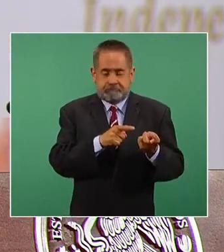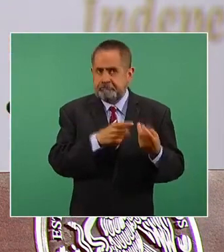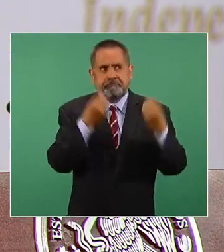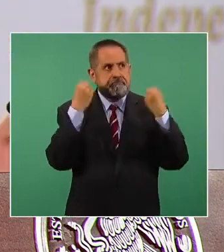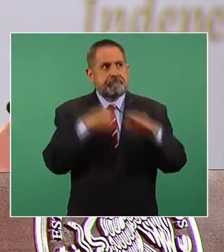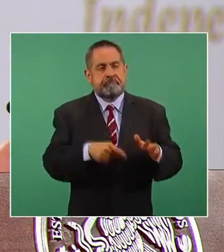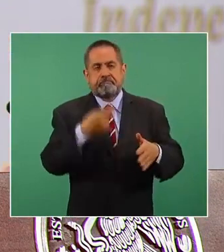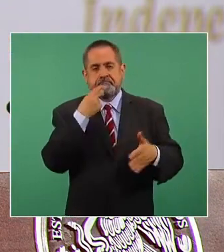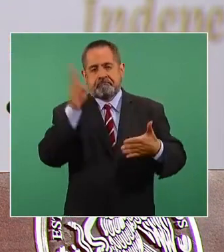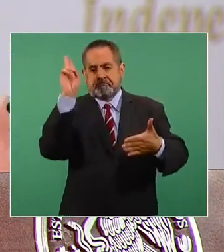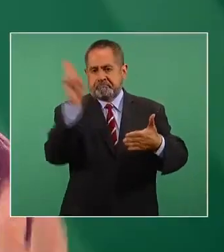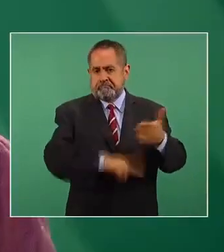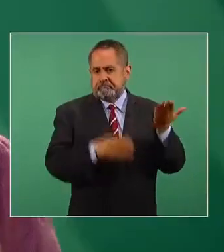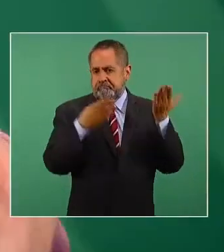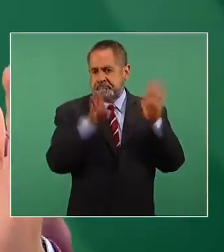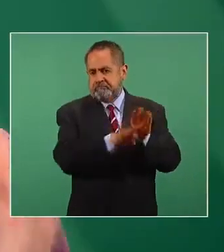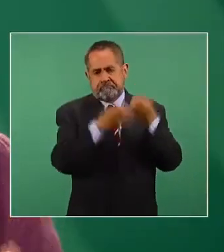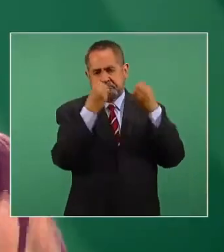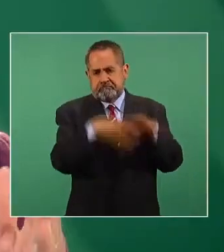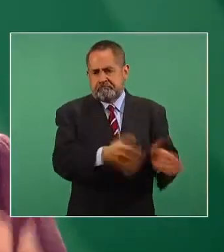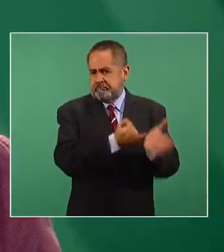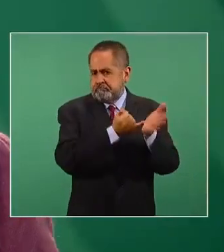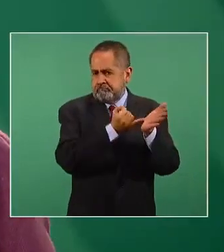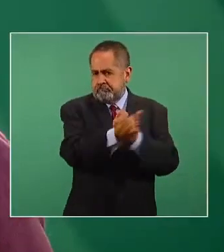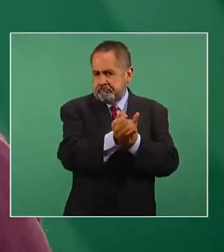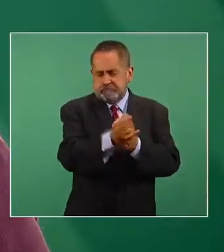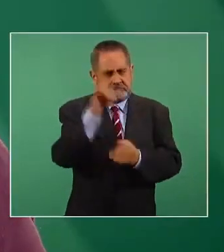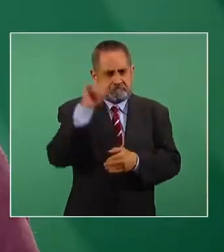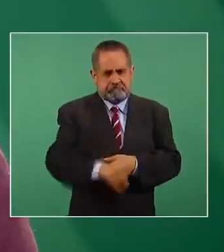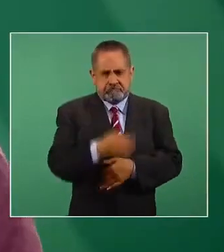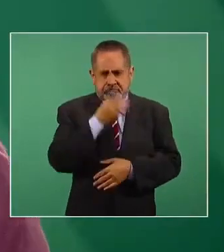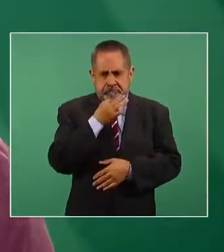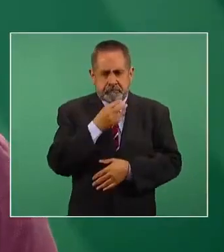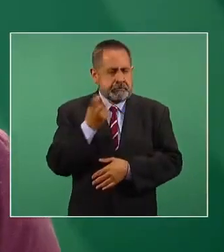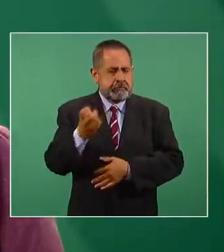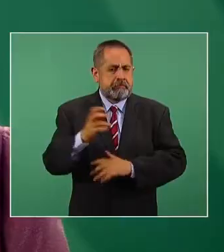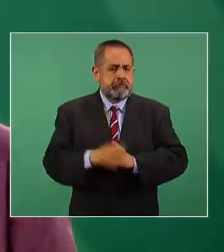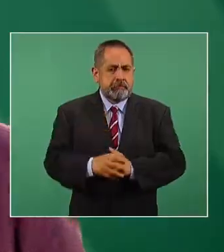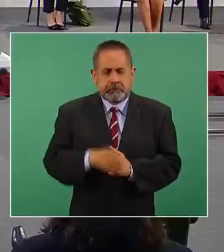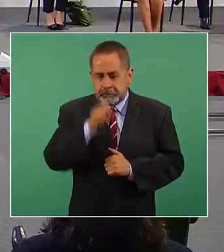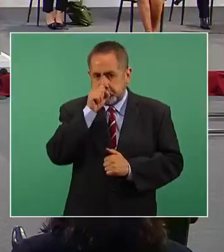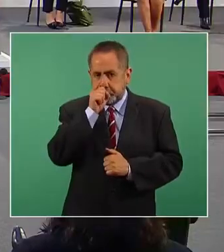la concesión de la gasolinera de manera automática, como